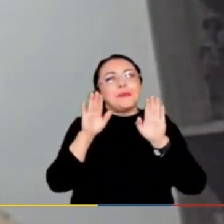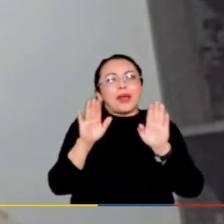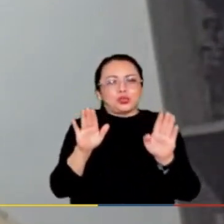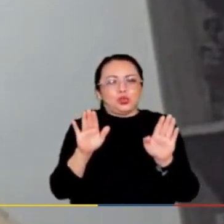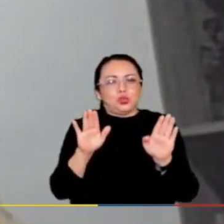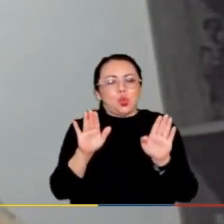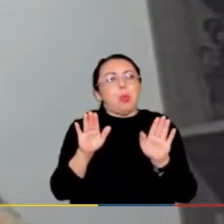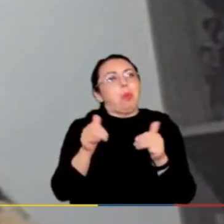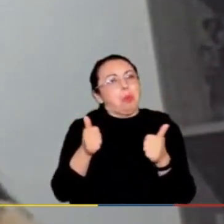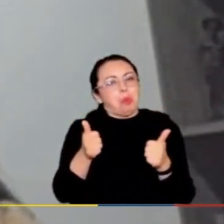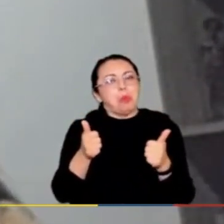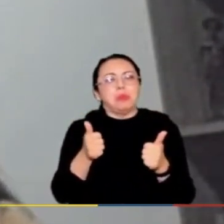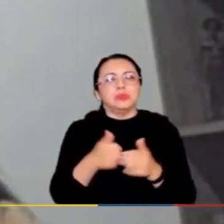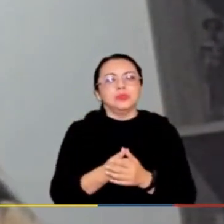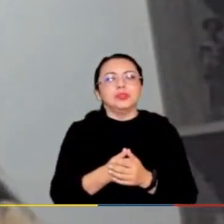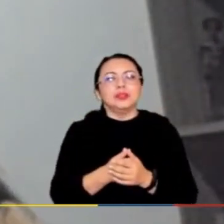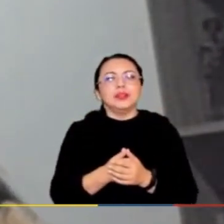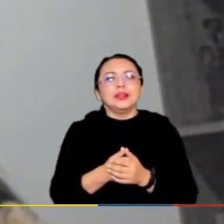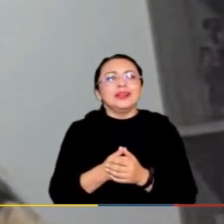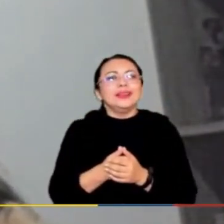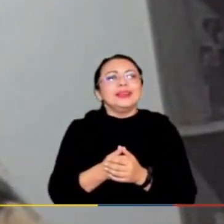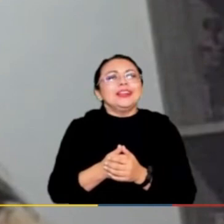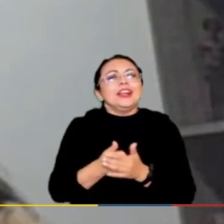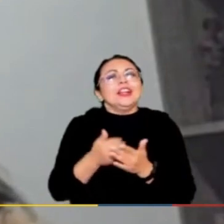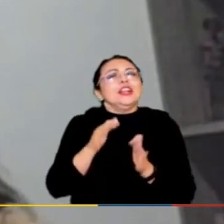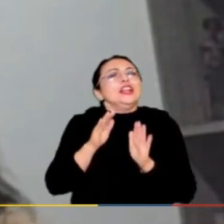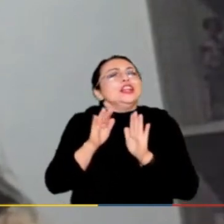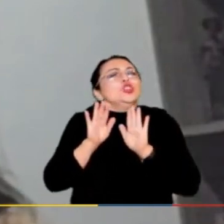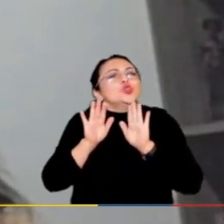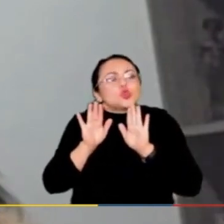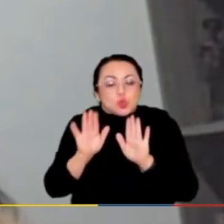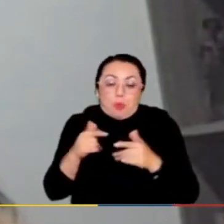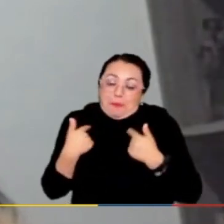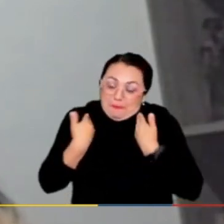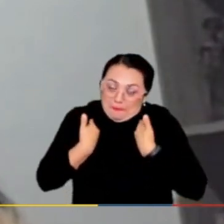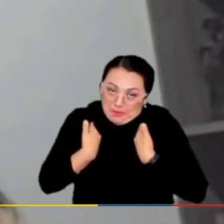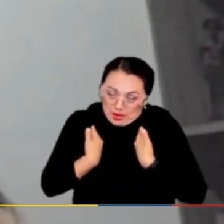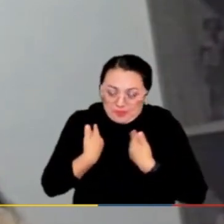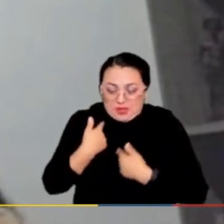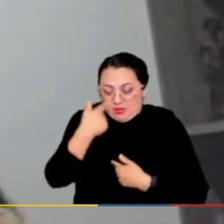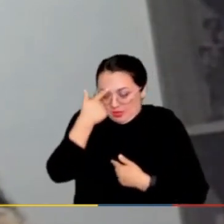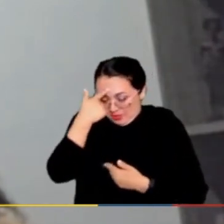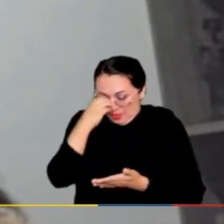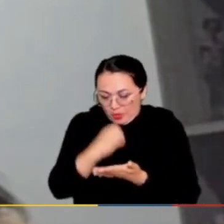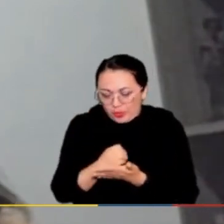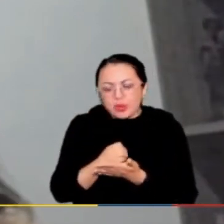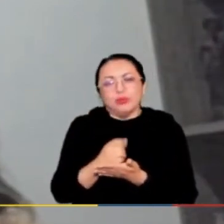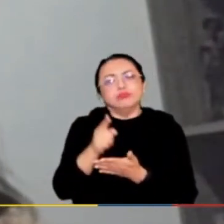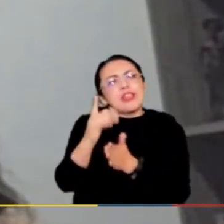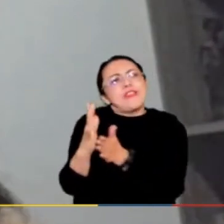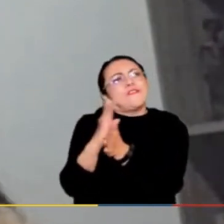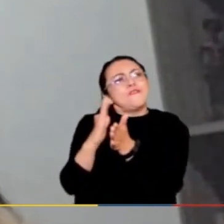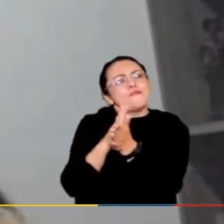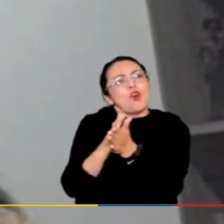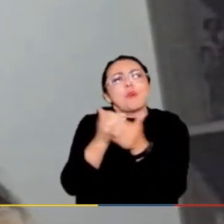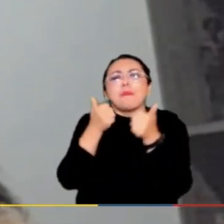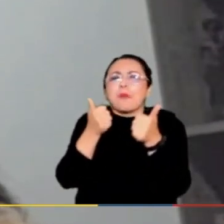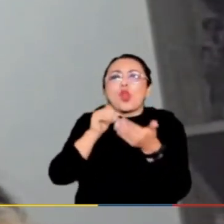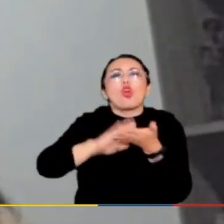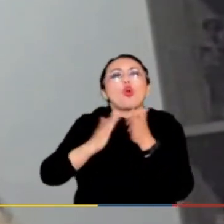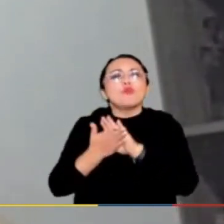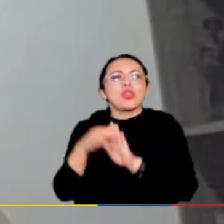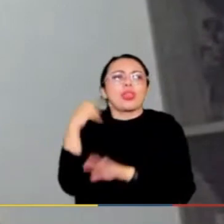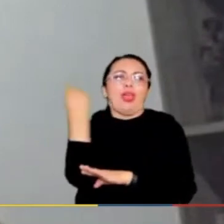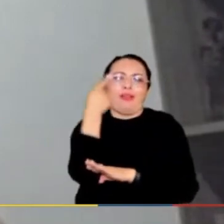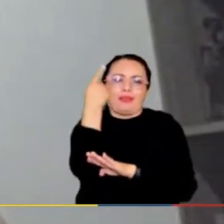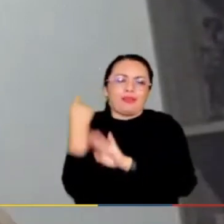tema, porque tiene para mí un valioso mensaje para la comunidad en